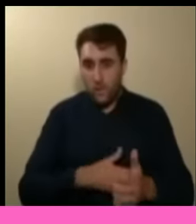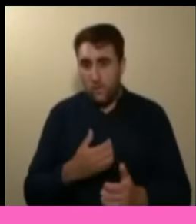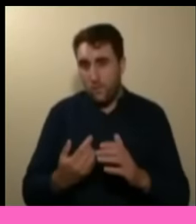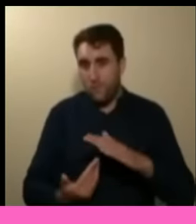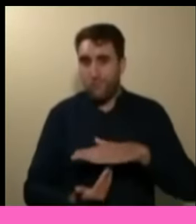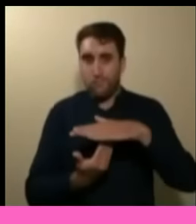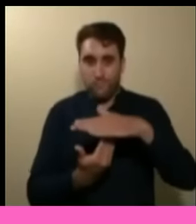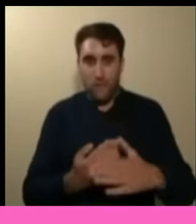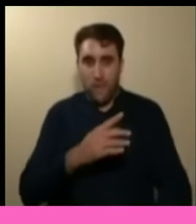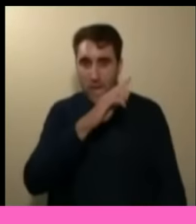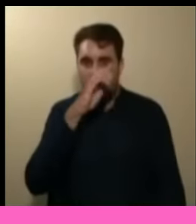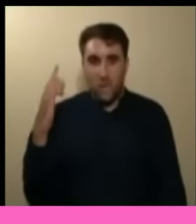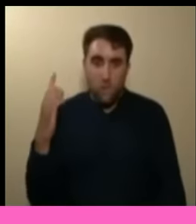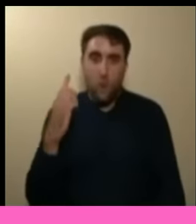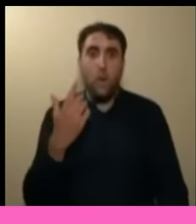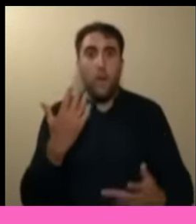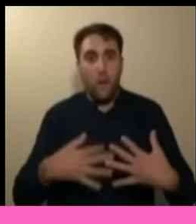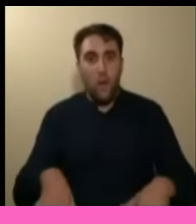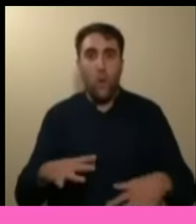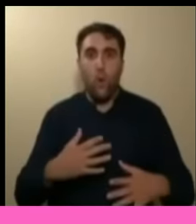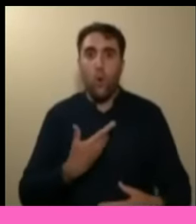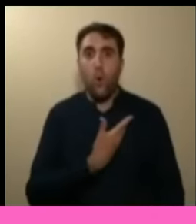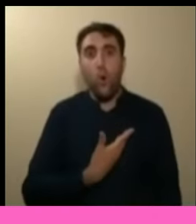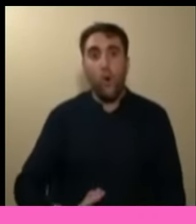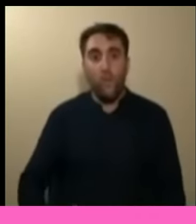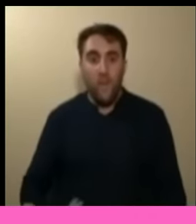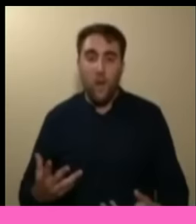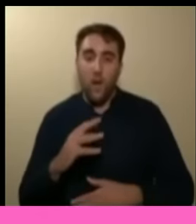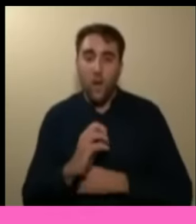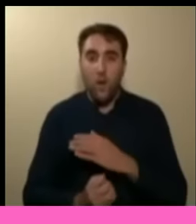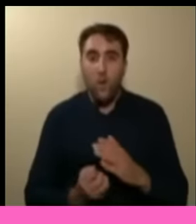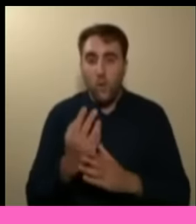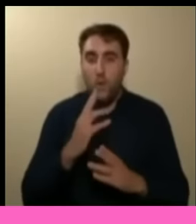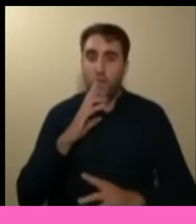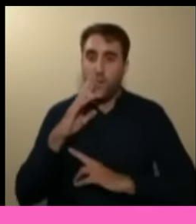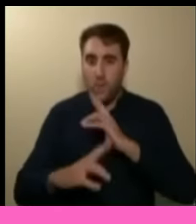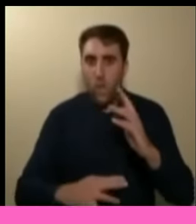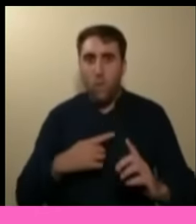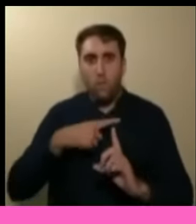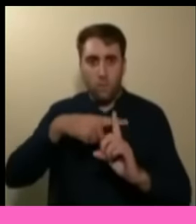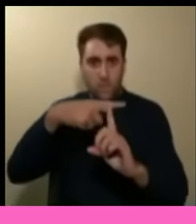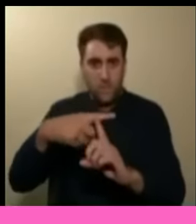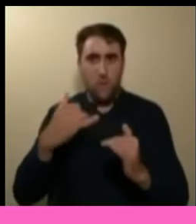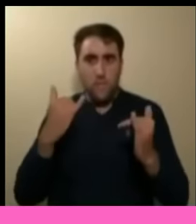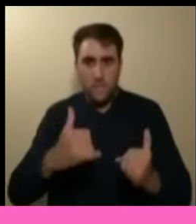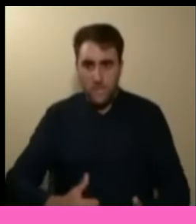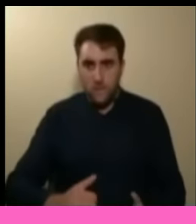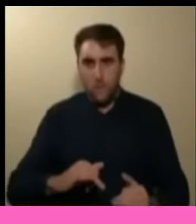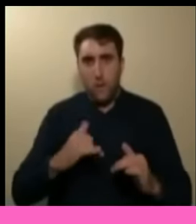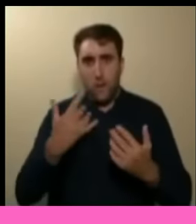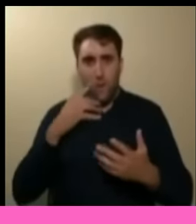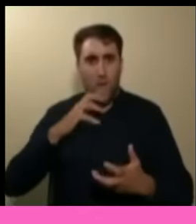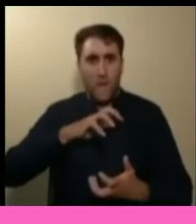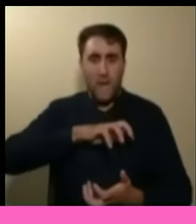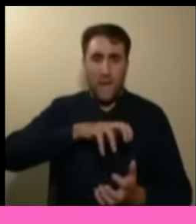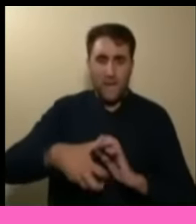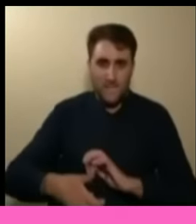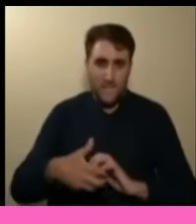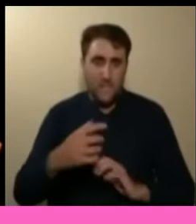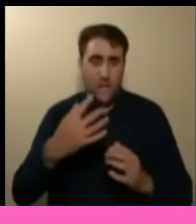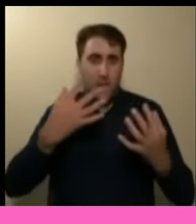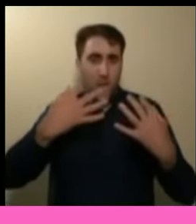Lacalle Pou está al mando de un gobierno en el que comienzan a haber resultados esperanzadores después de haber vivido una crisis como no